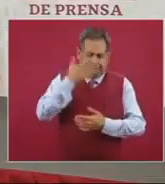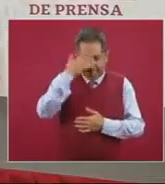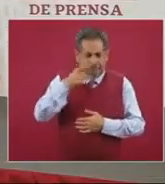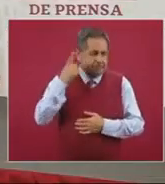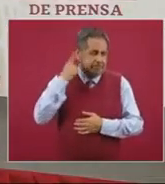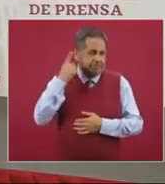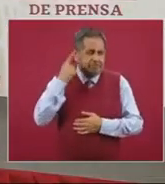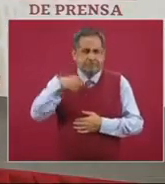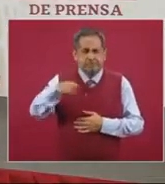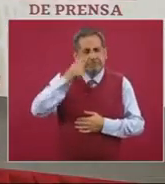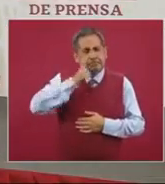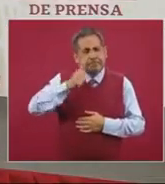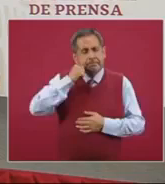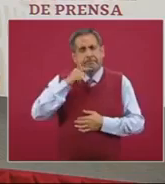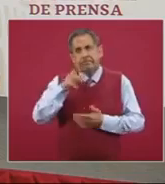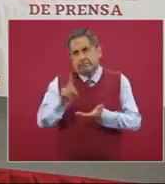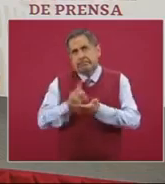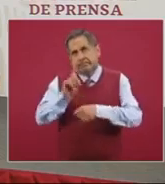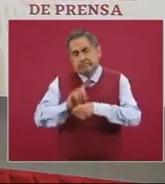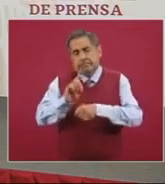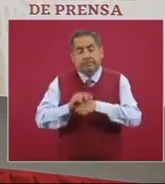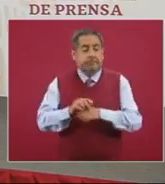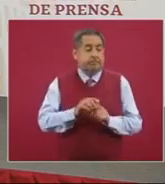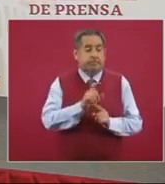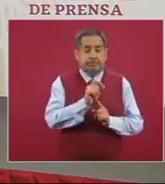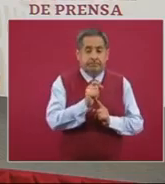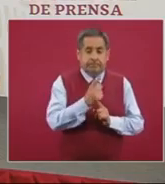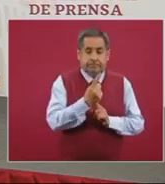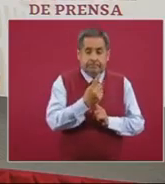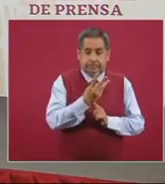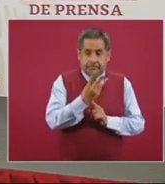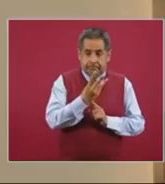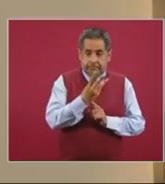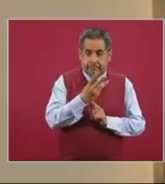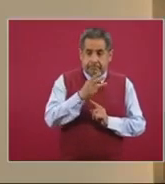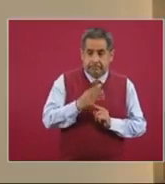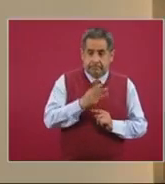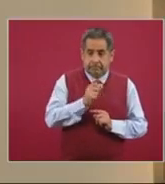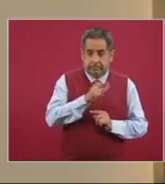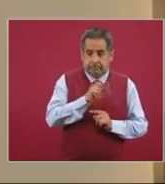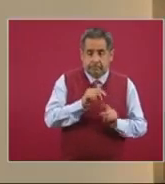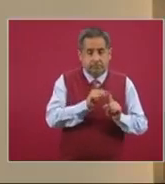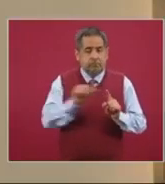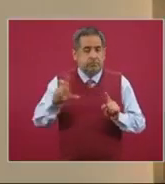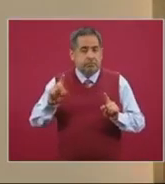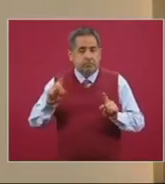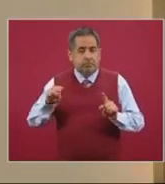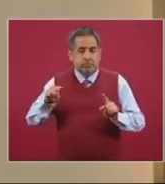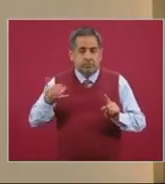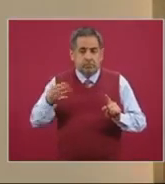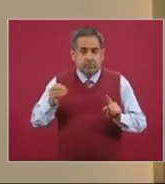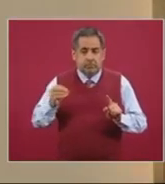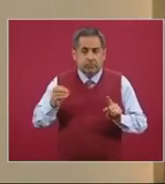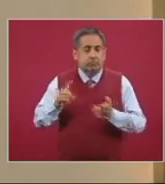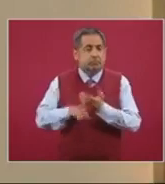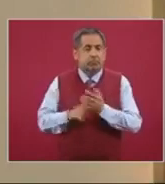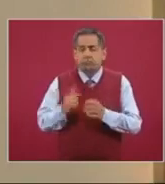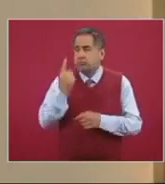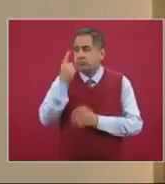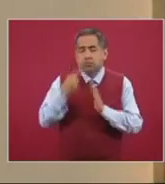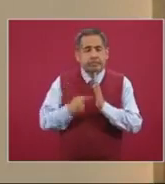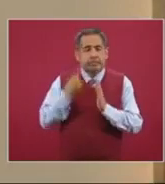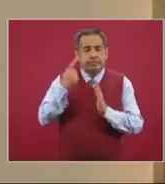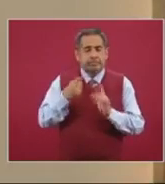de la audiencia, porque del 23 de marzo y hasta el 30 de mayo utilizamos un solo